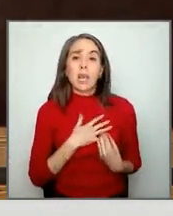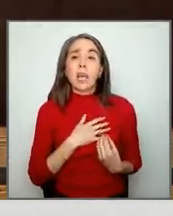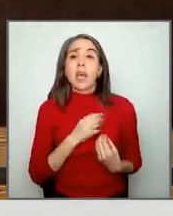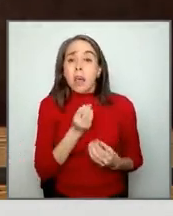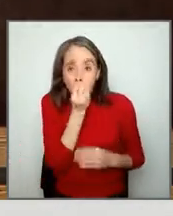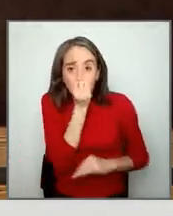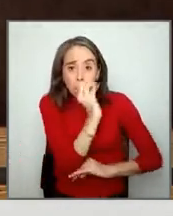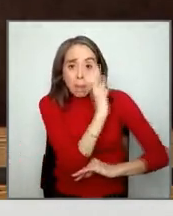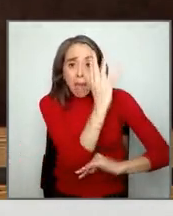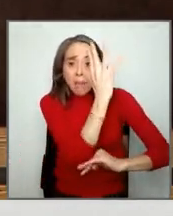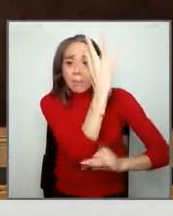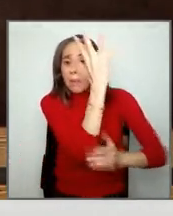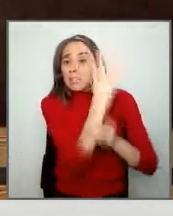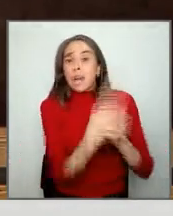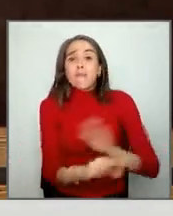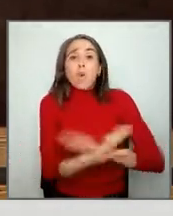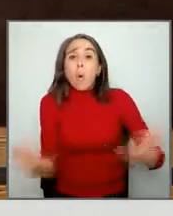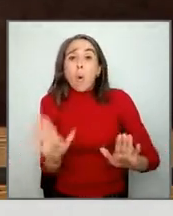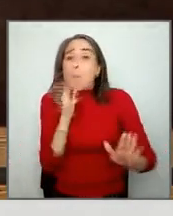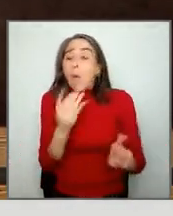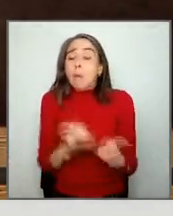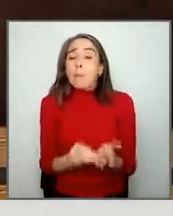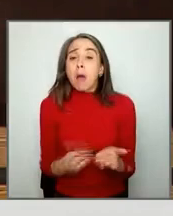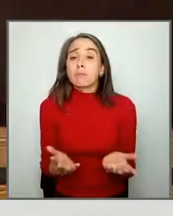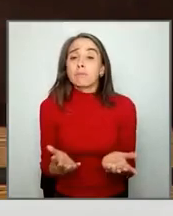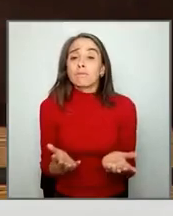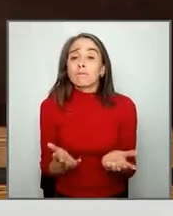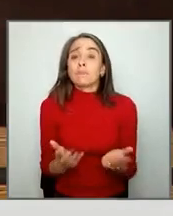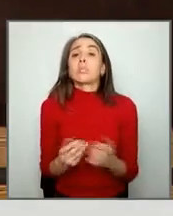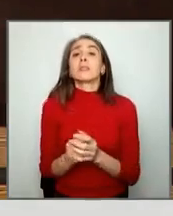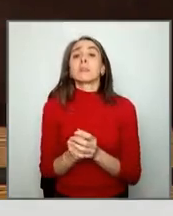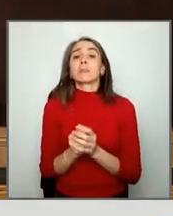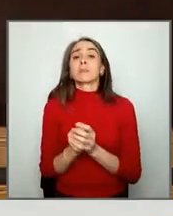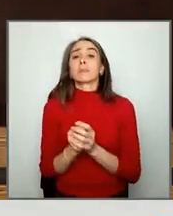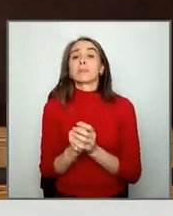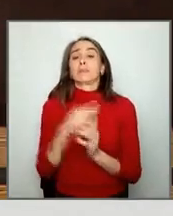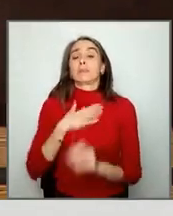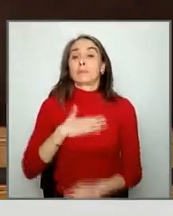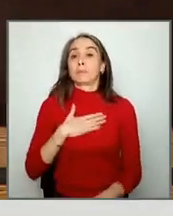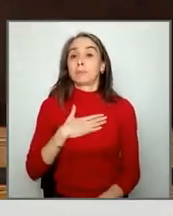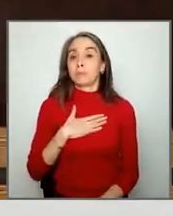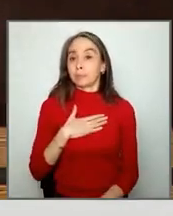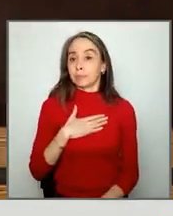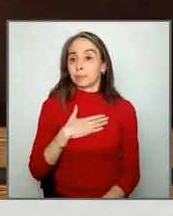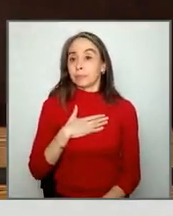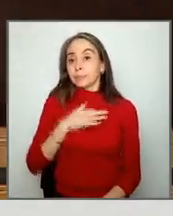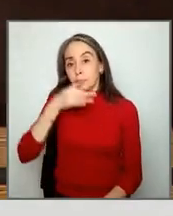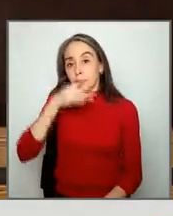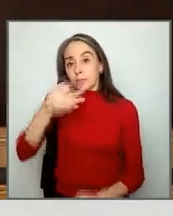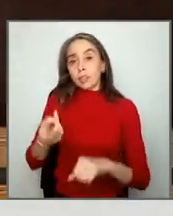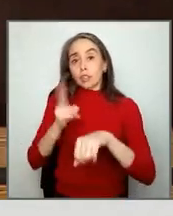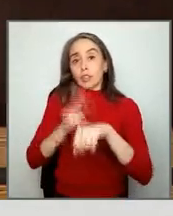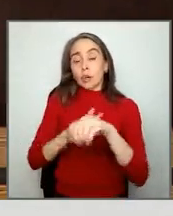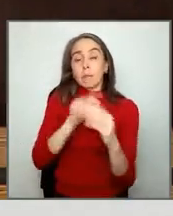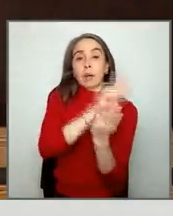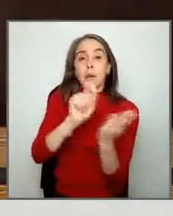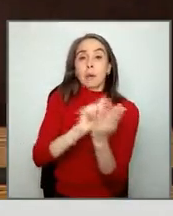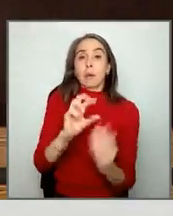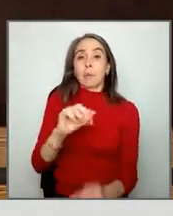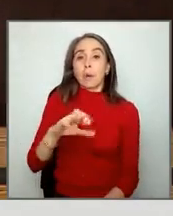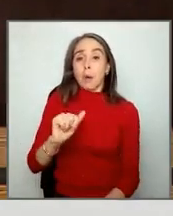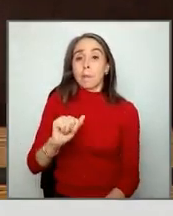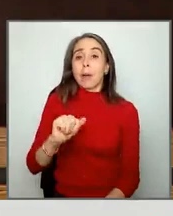y quisiera complementar esto con un con un poema de nicanor Parra